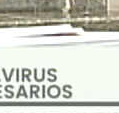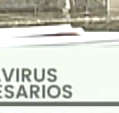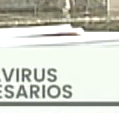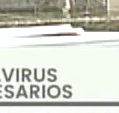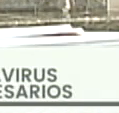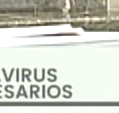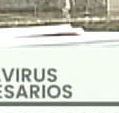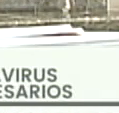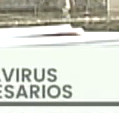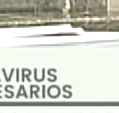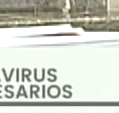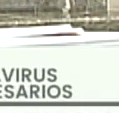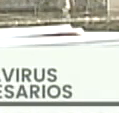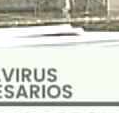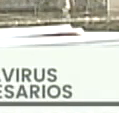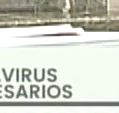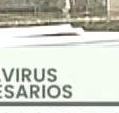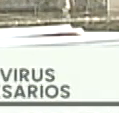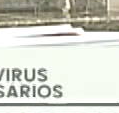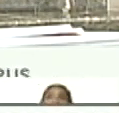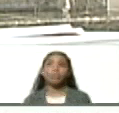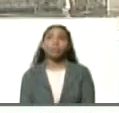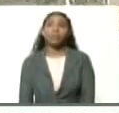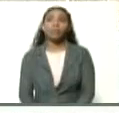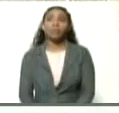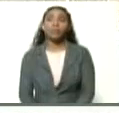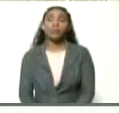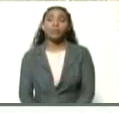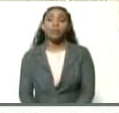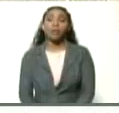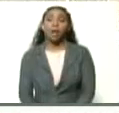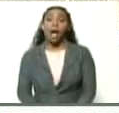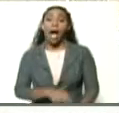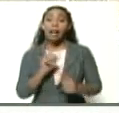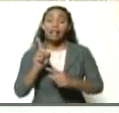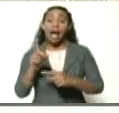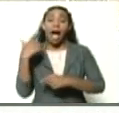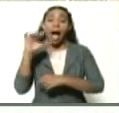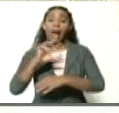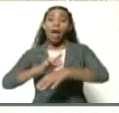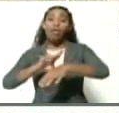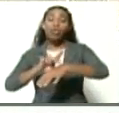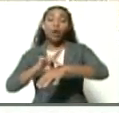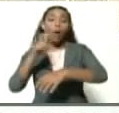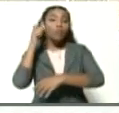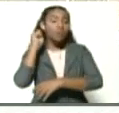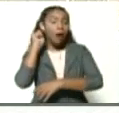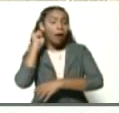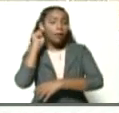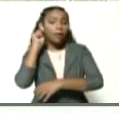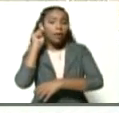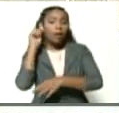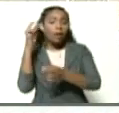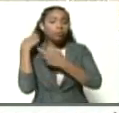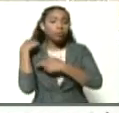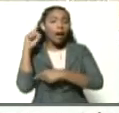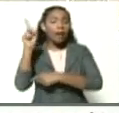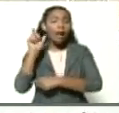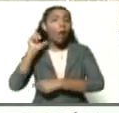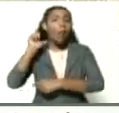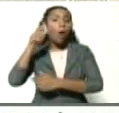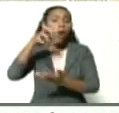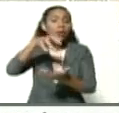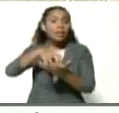Zamora Arévalo. En Valle de la Pascua, allá está la doctora Rainé Rondón,